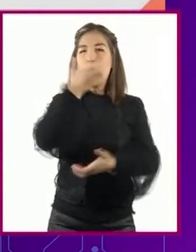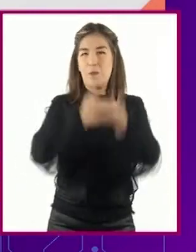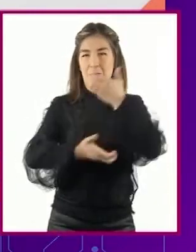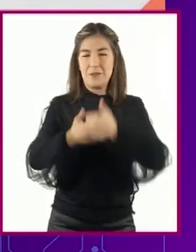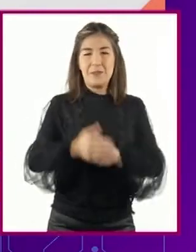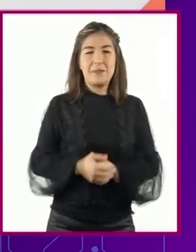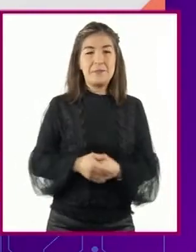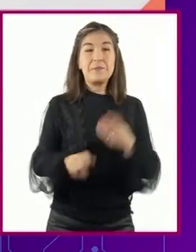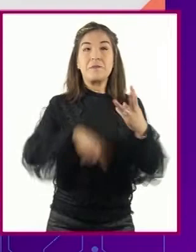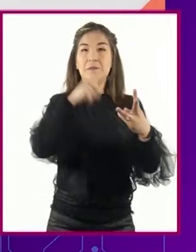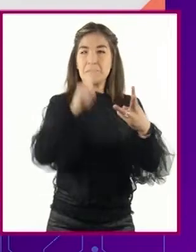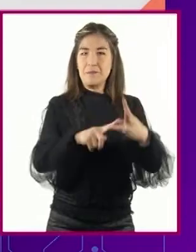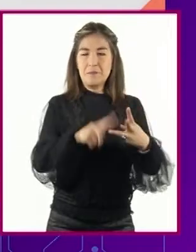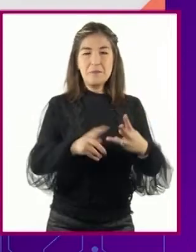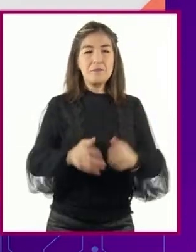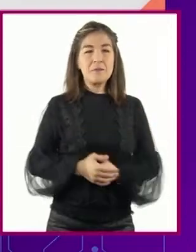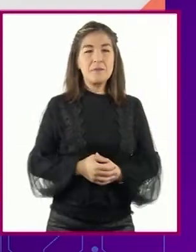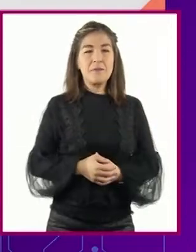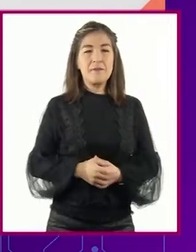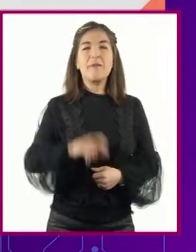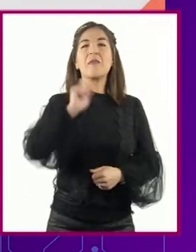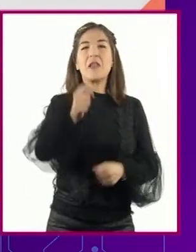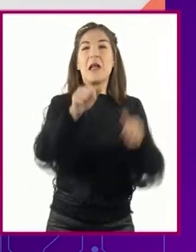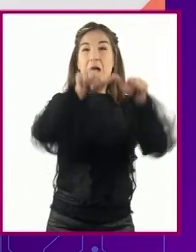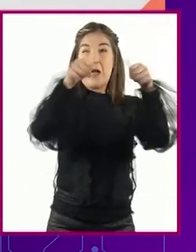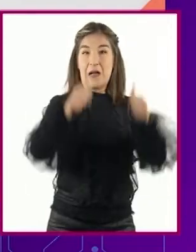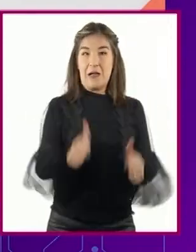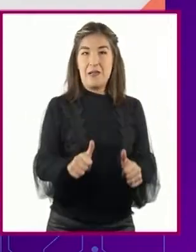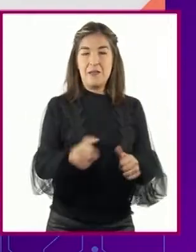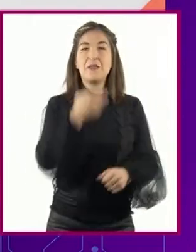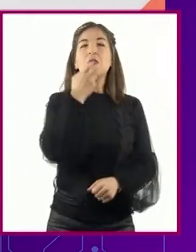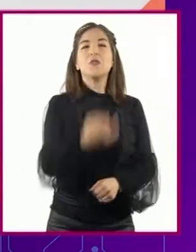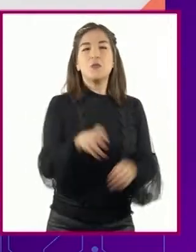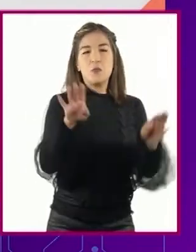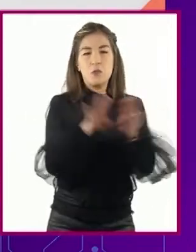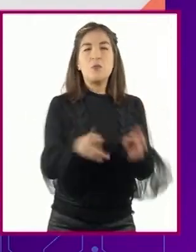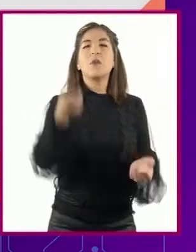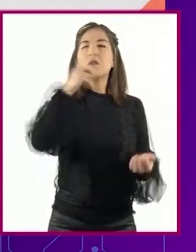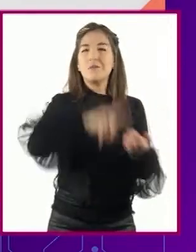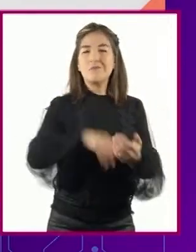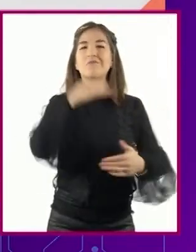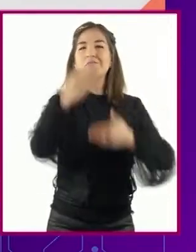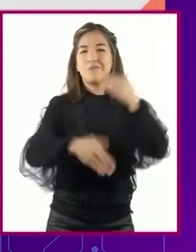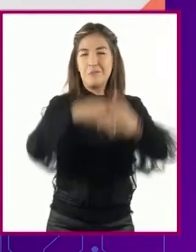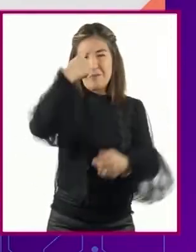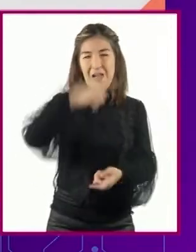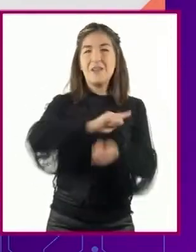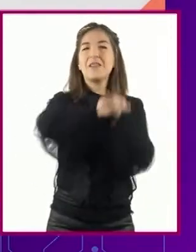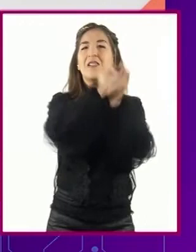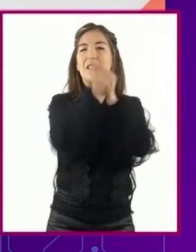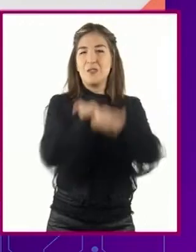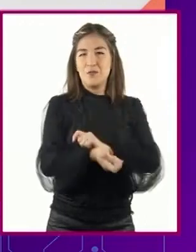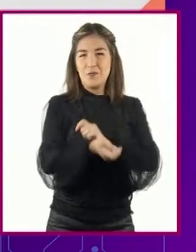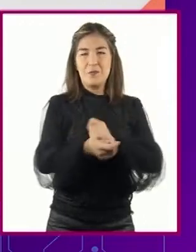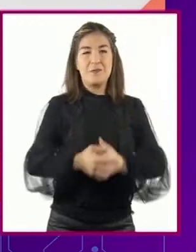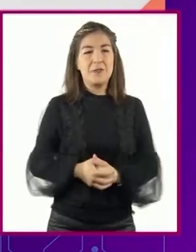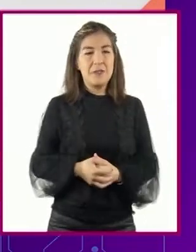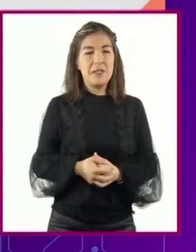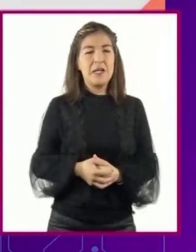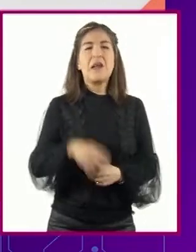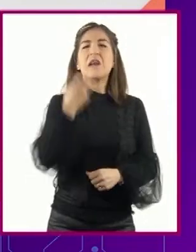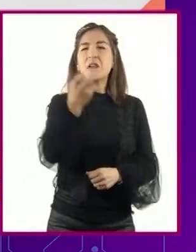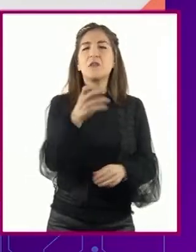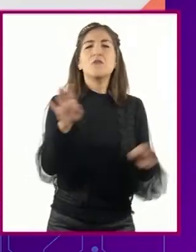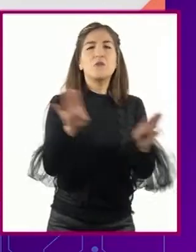tercer lugar, tenemos el papel que desempeñó el arte en este proceso de transformación. Y se